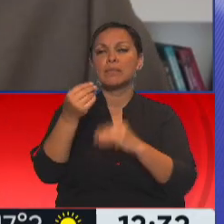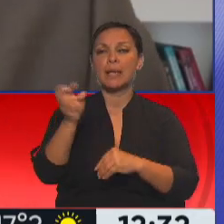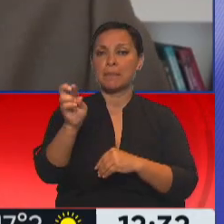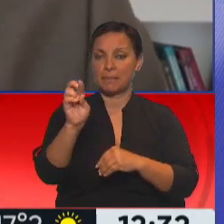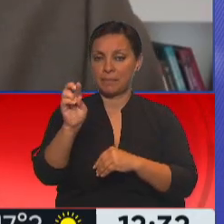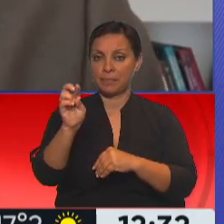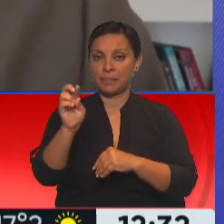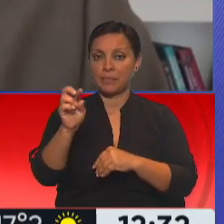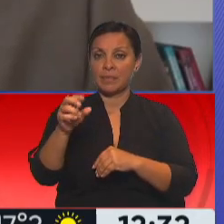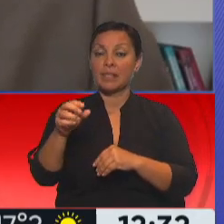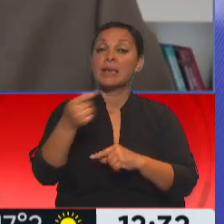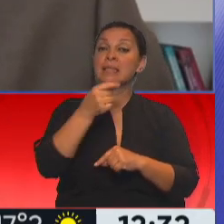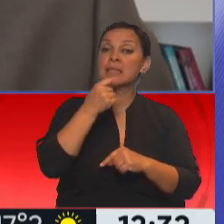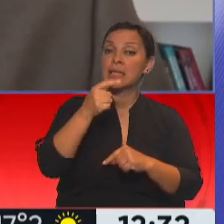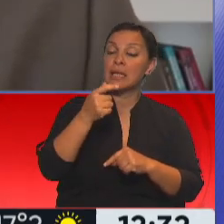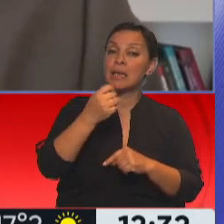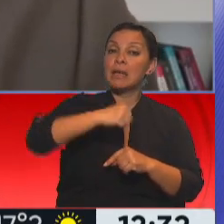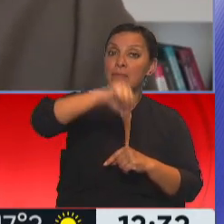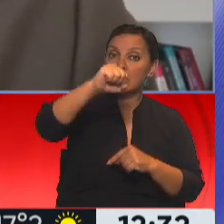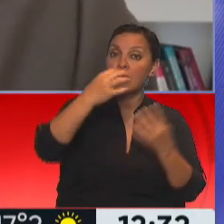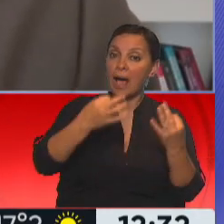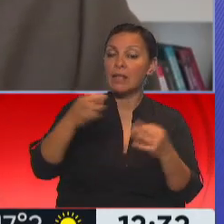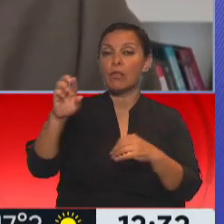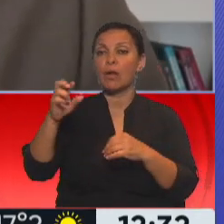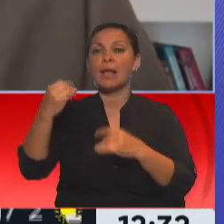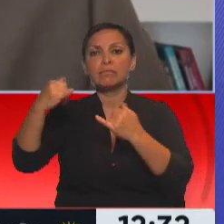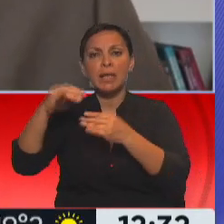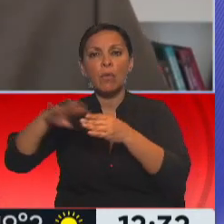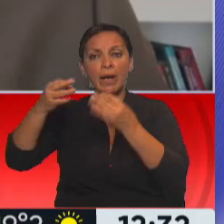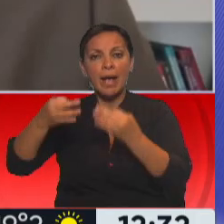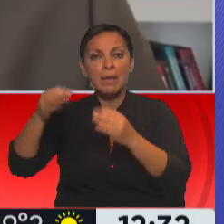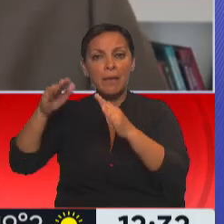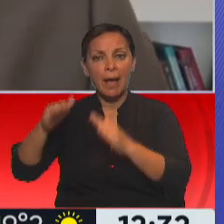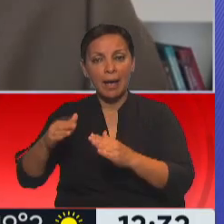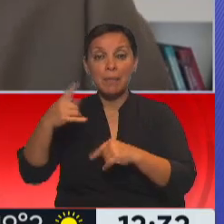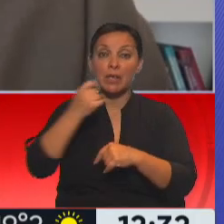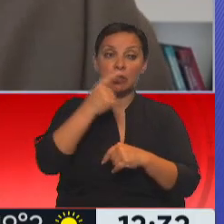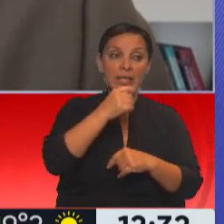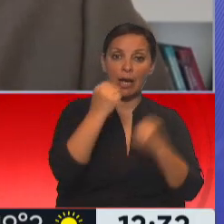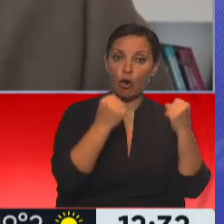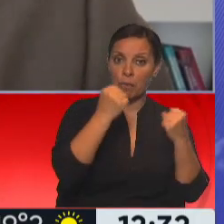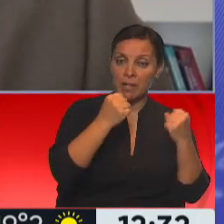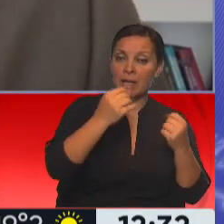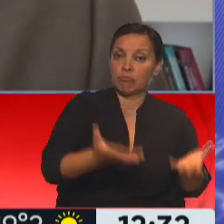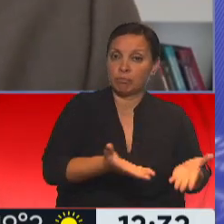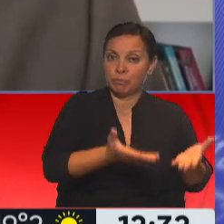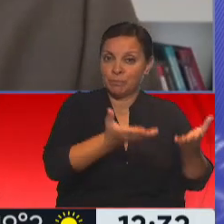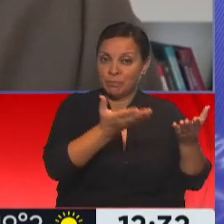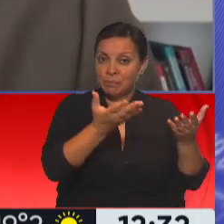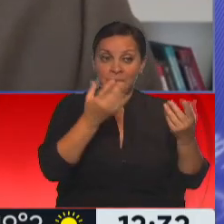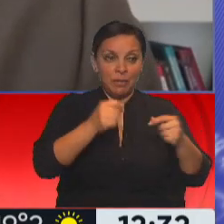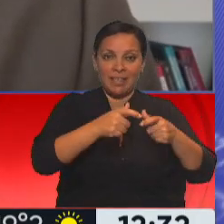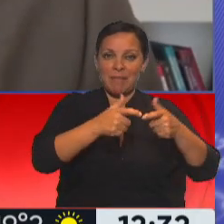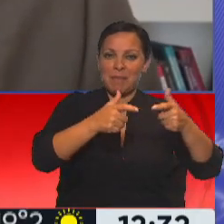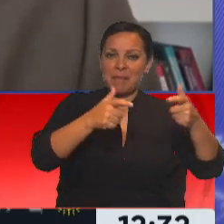la deuda real va bajando. Si vos pagás los intereses, la deuda real va bajando. Pero si además crece la economía, porque tenés una actividad económica que está en expansión,